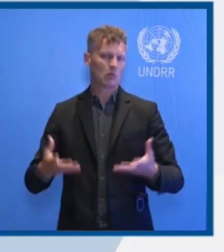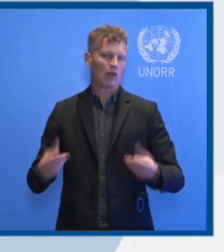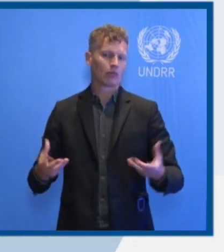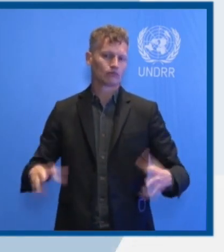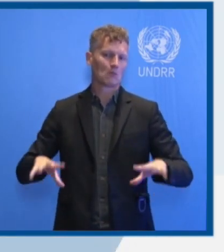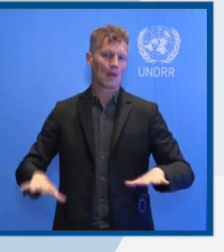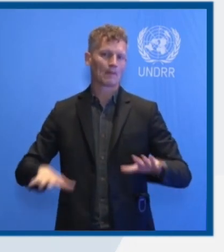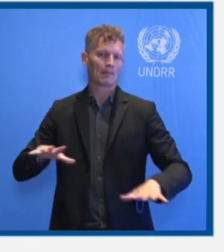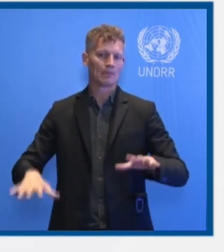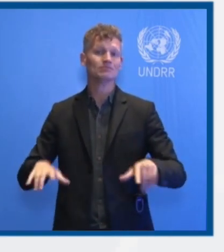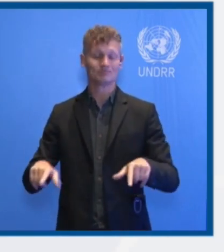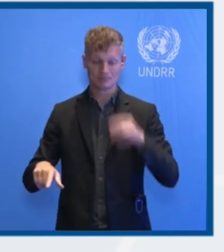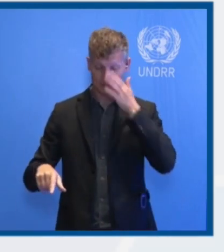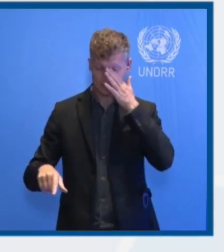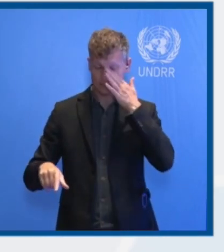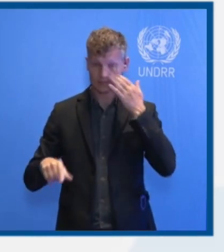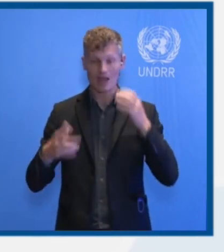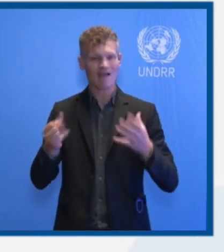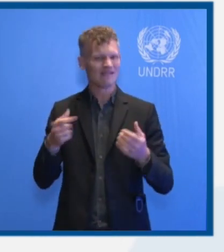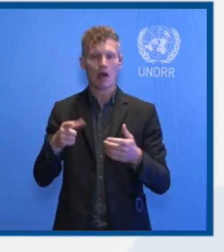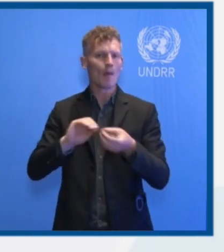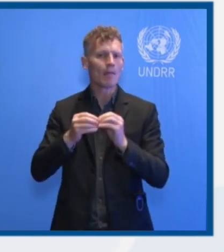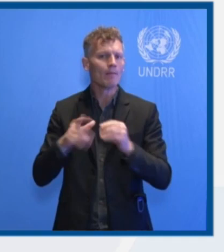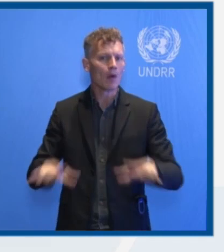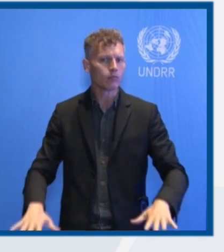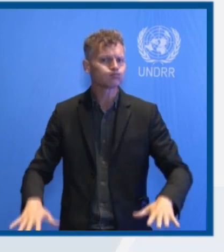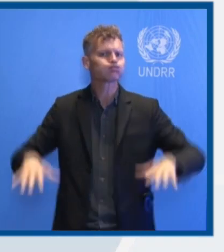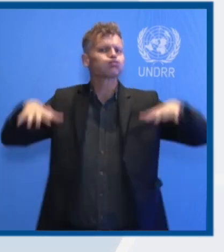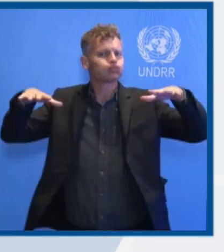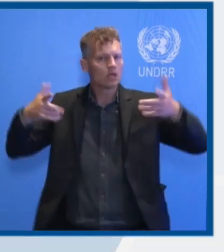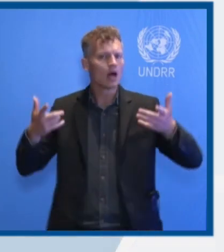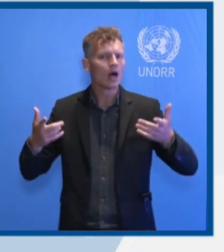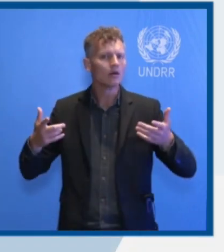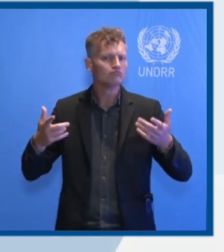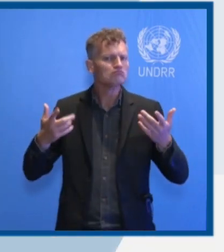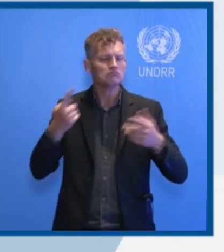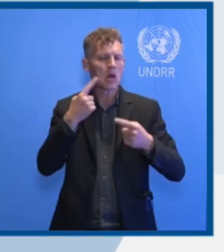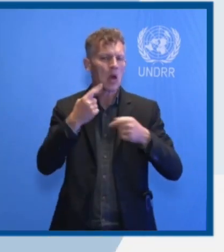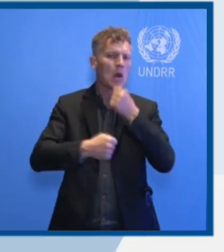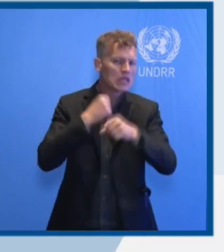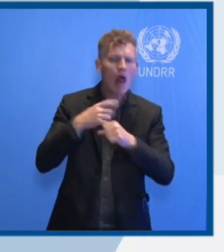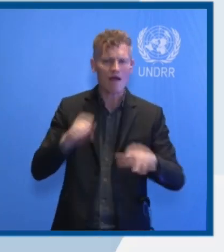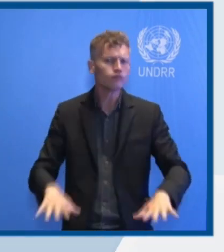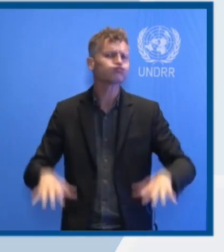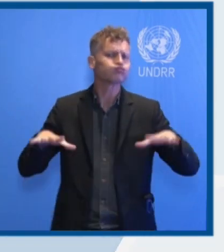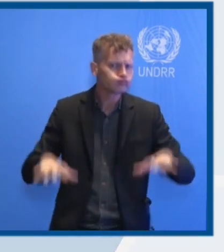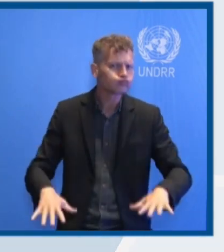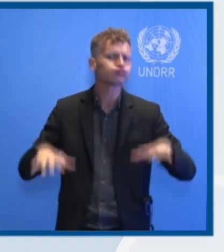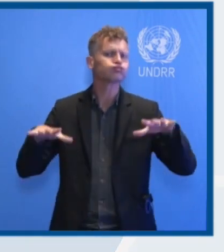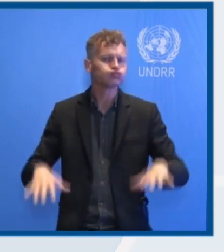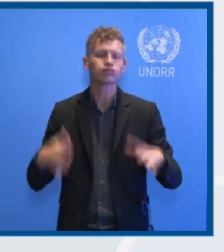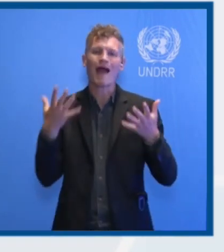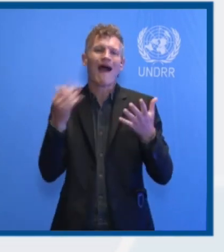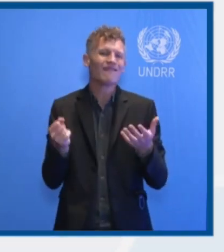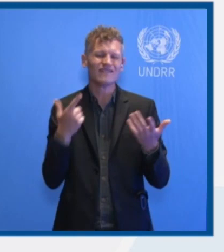año sequías, hay conflictos de uso del suelo por actividades ganaderas, minería ilegal de oro y pues altos niveles de pobreza. En este